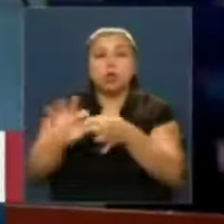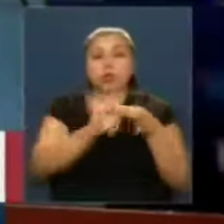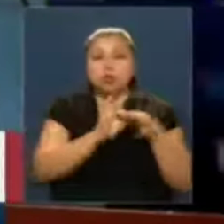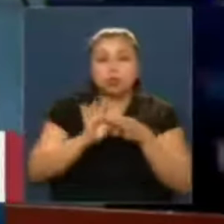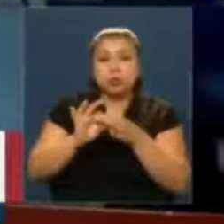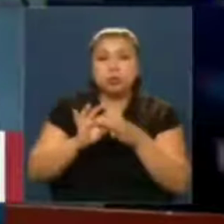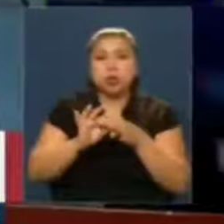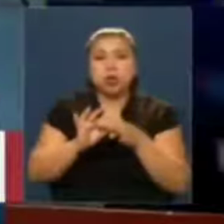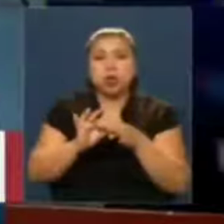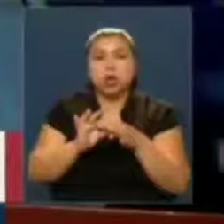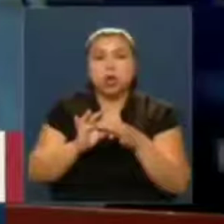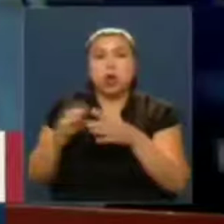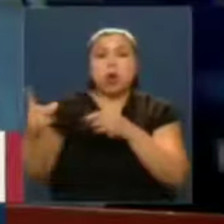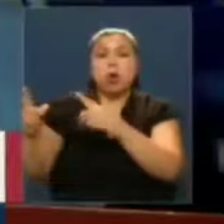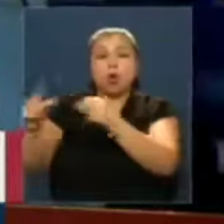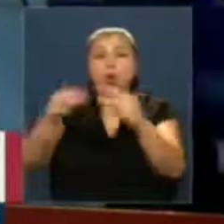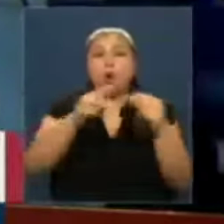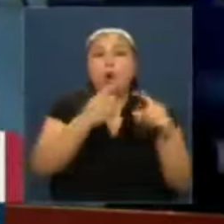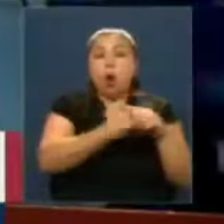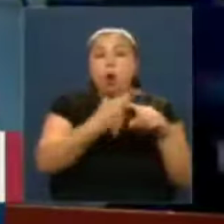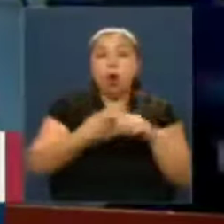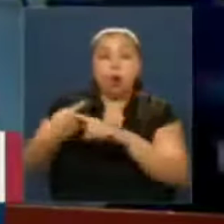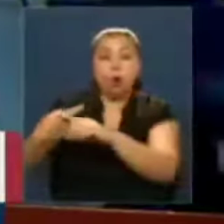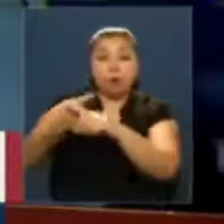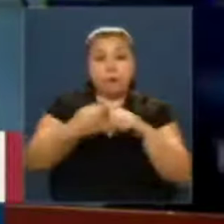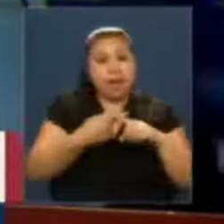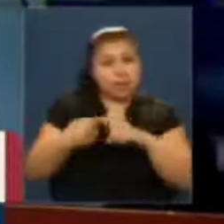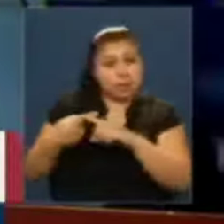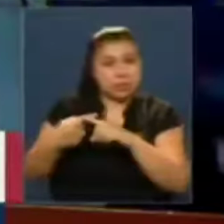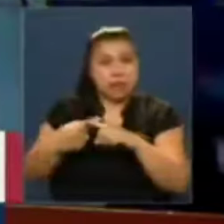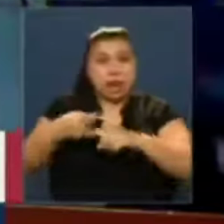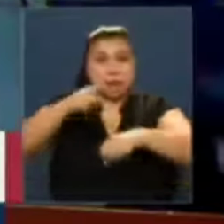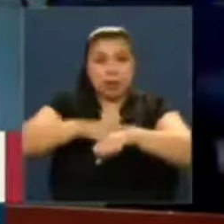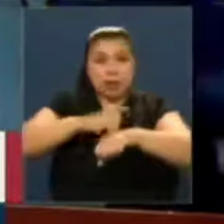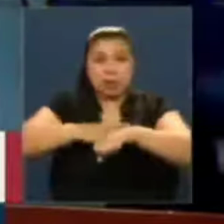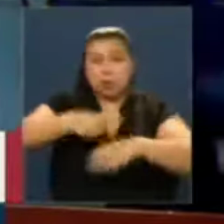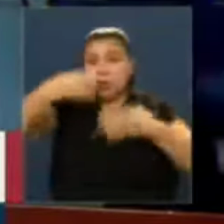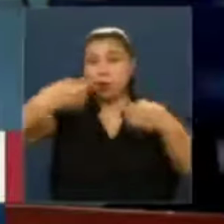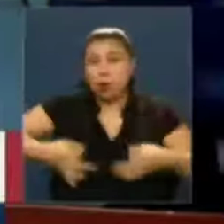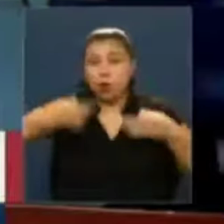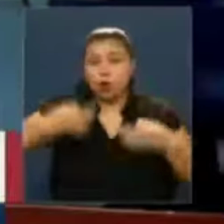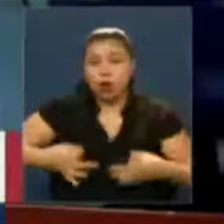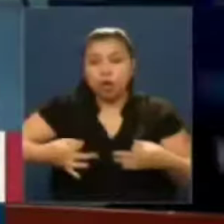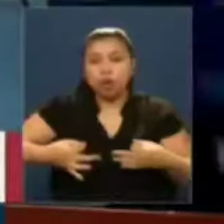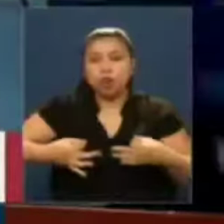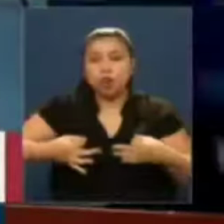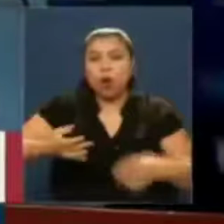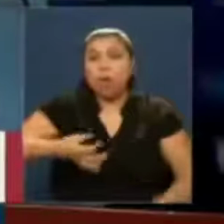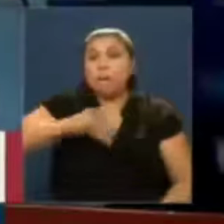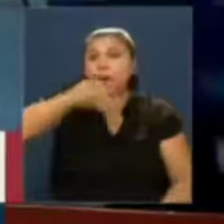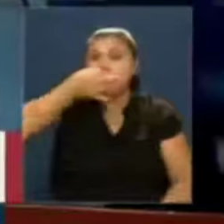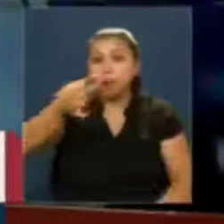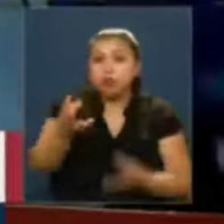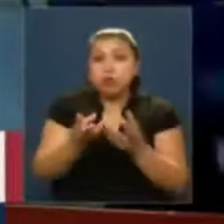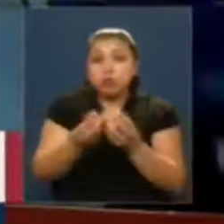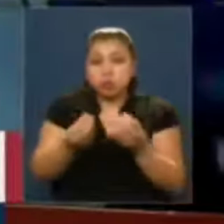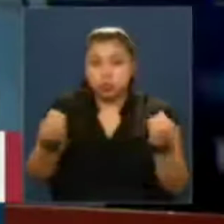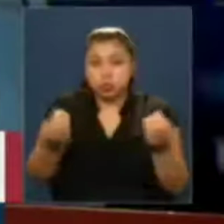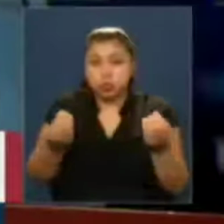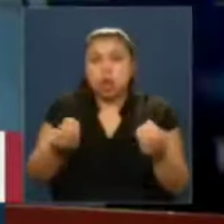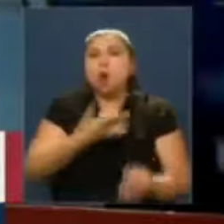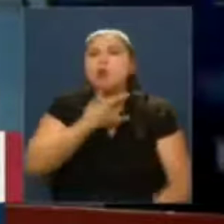en lugar de conversar para llegar en el momento adecuado a proponer la solución adecuada. Porque